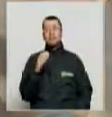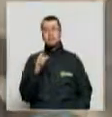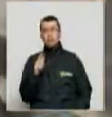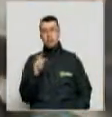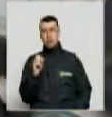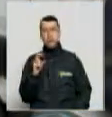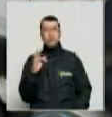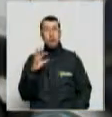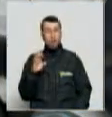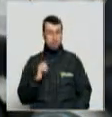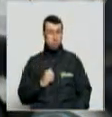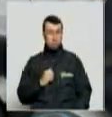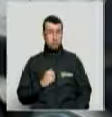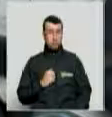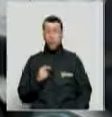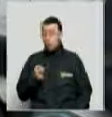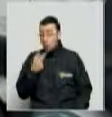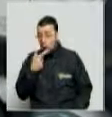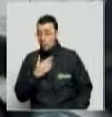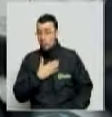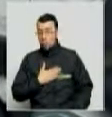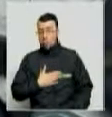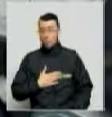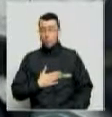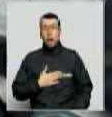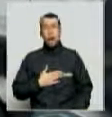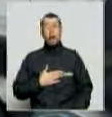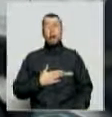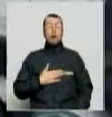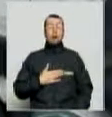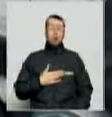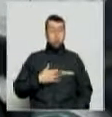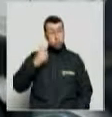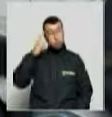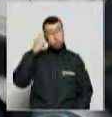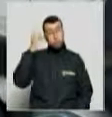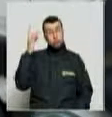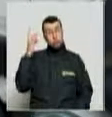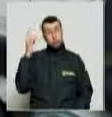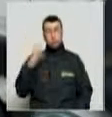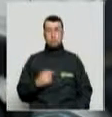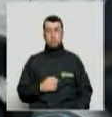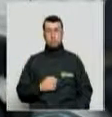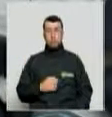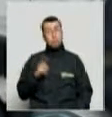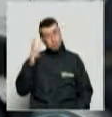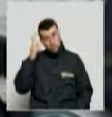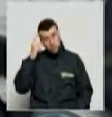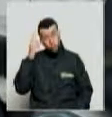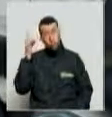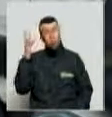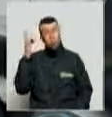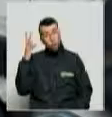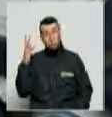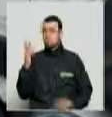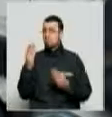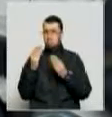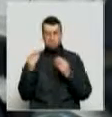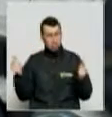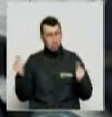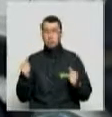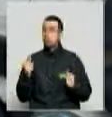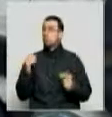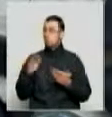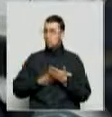sí, posiblemente ese producto sirva para el dolor, pero está diciendo que le quita el dolor de cabeza. Pero ahí no